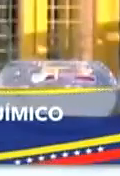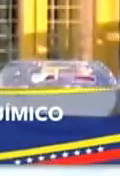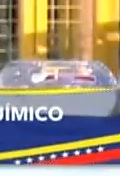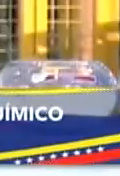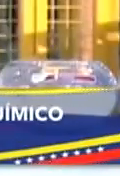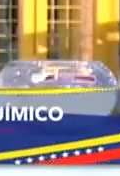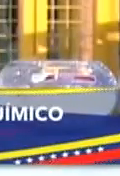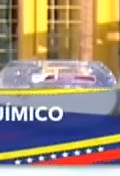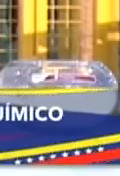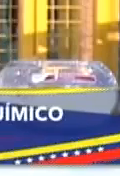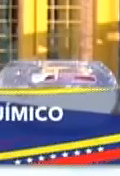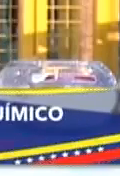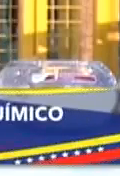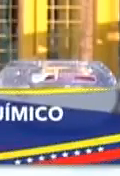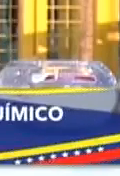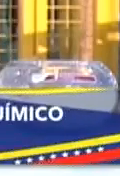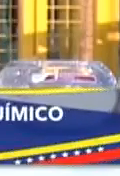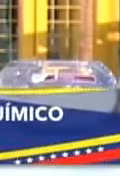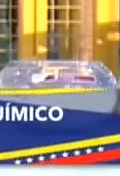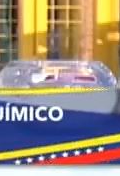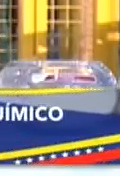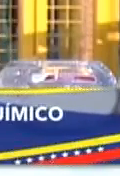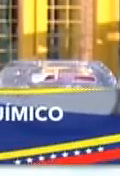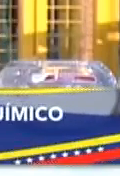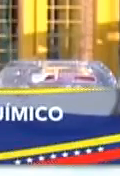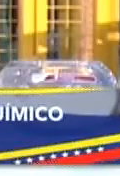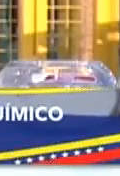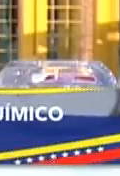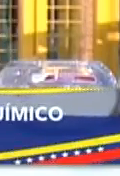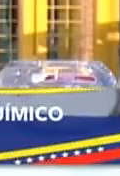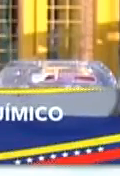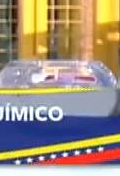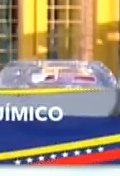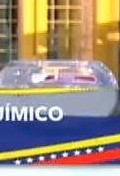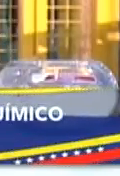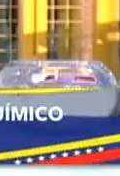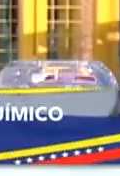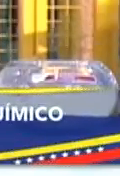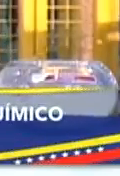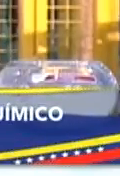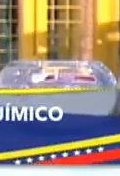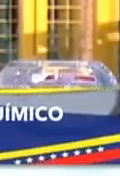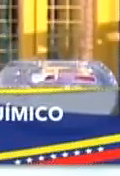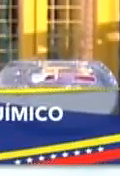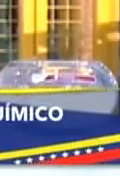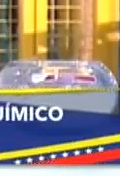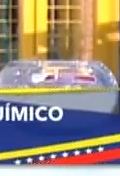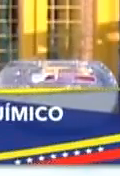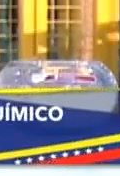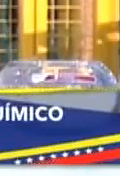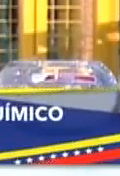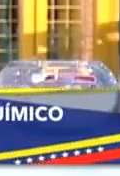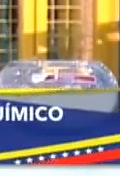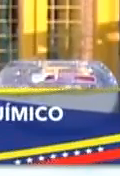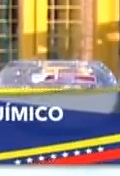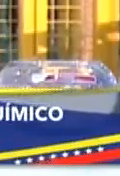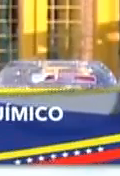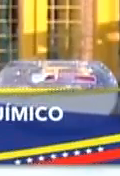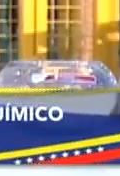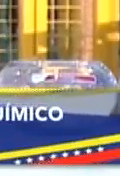en el estado Zulia. Feliz porque este estado lo amo. Yo amo el estado Zulia. Lo conozco bien, lo